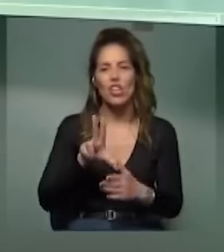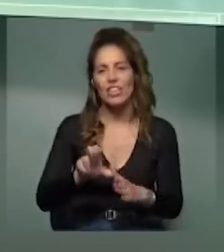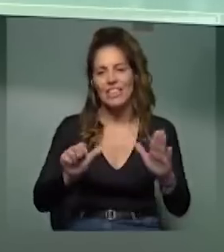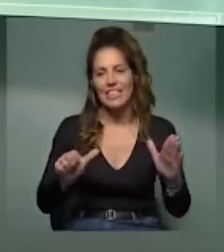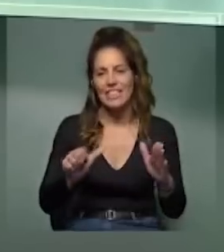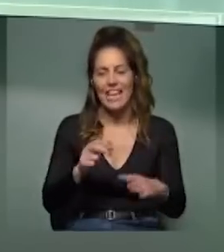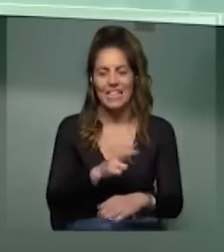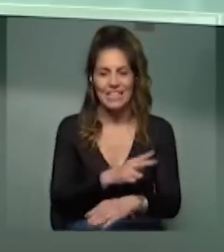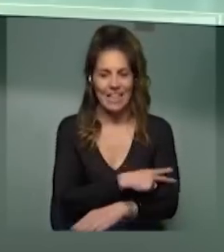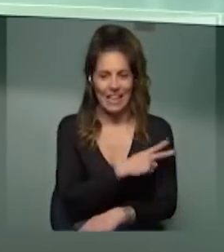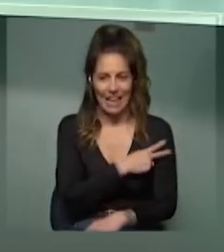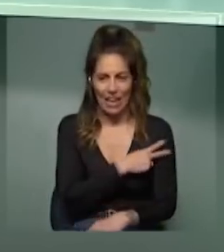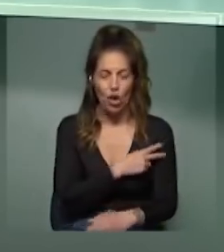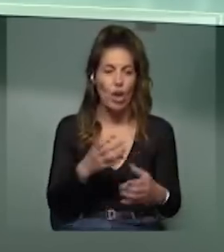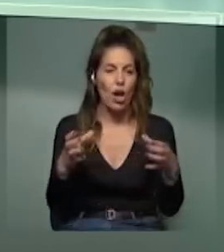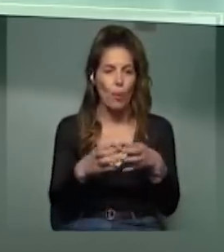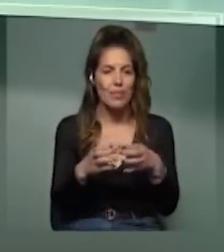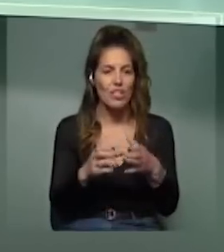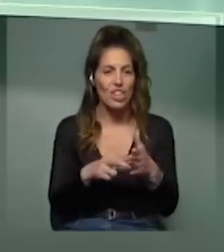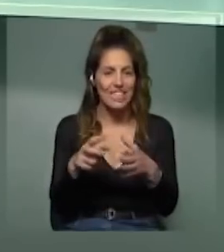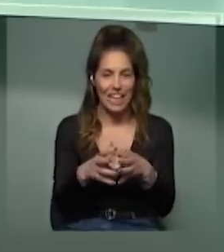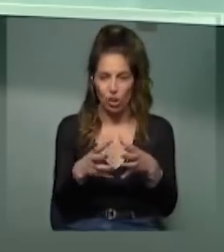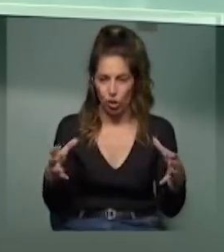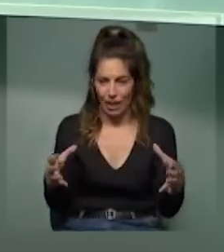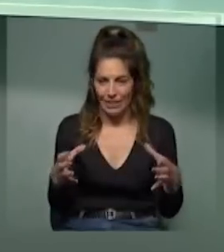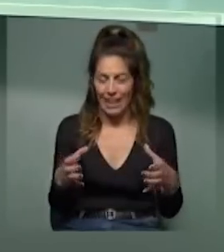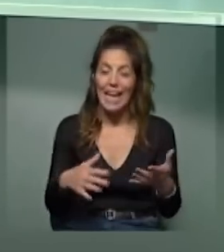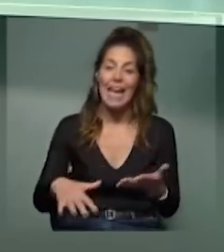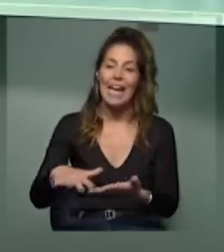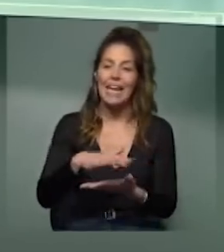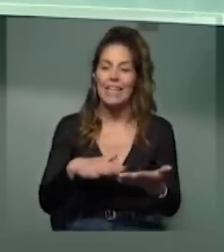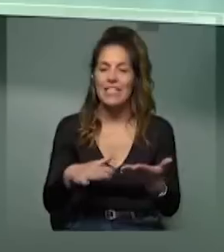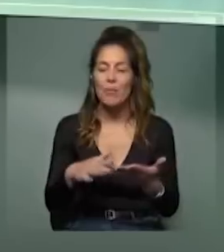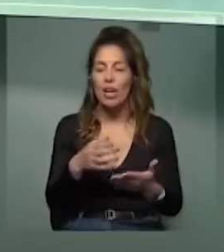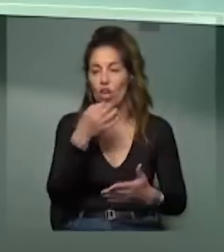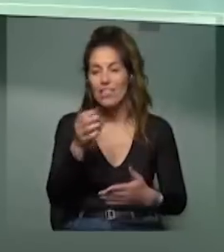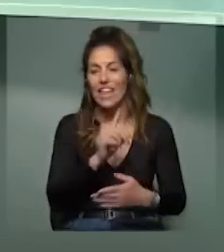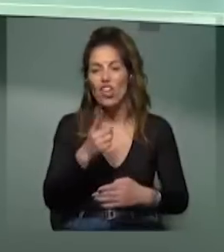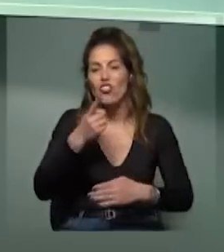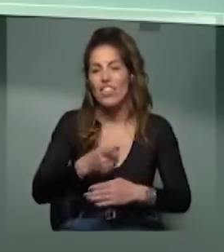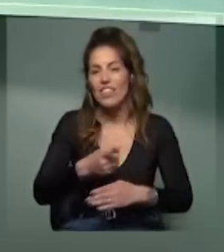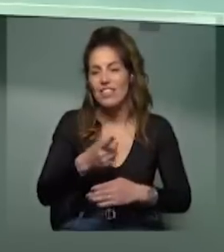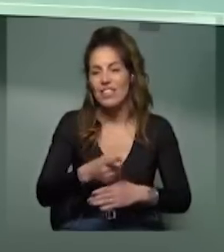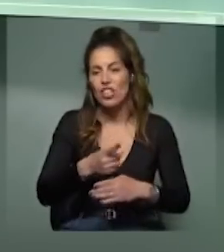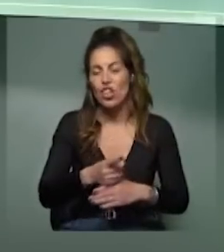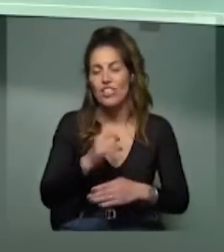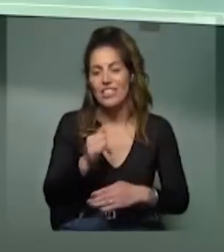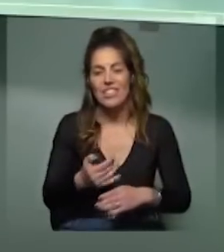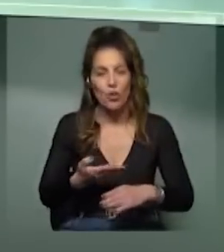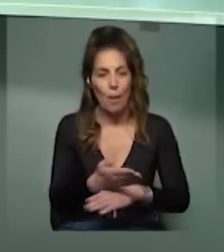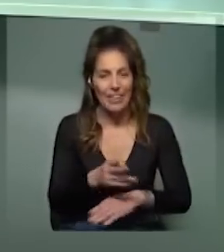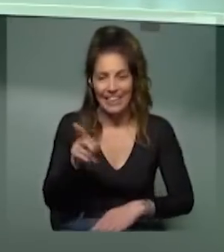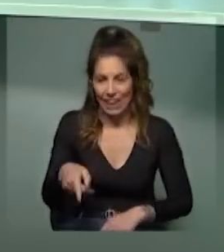comisión técnico mixta de salto grande Sí en ese marco señaló que aún El Ejecutivo no ha definido justamente si se va a pedir la